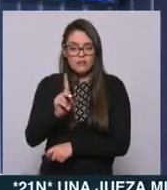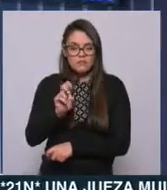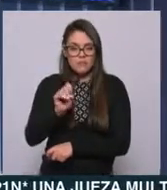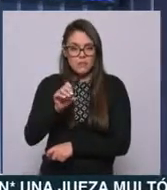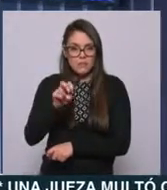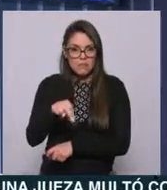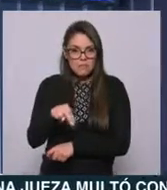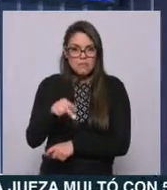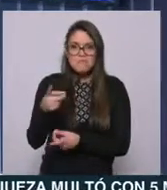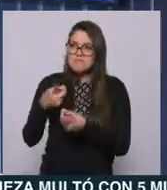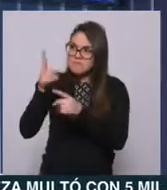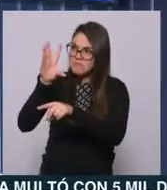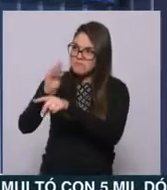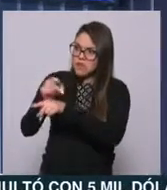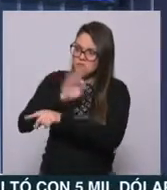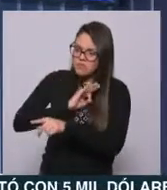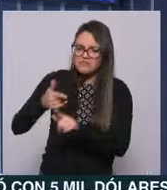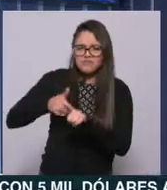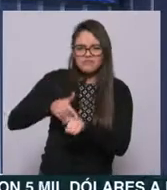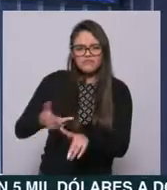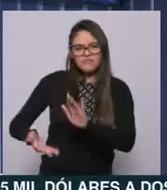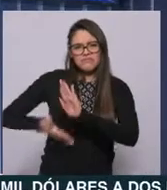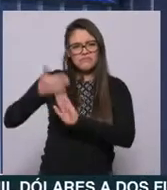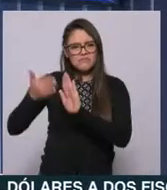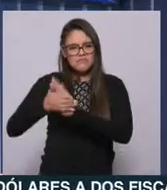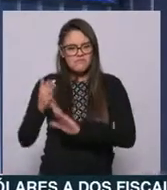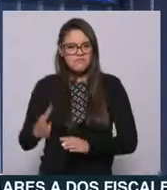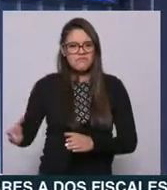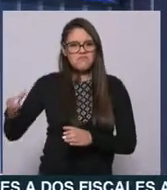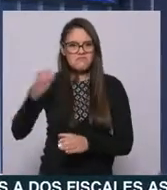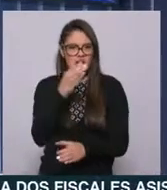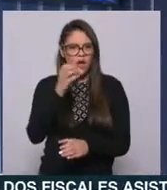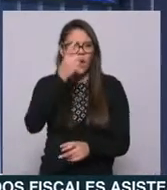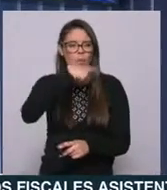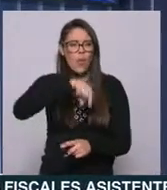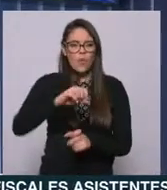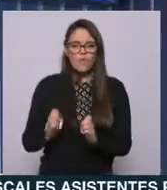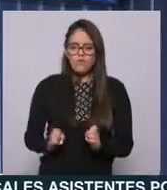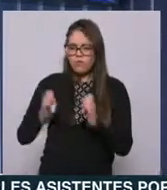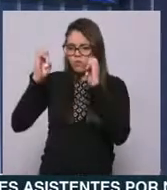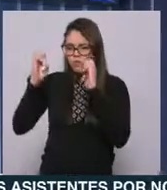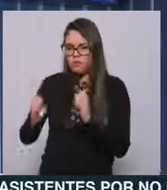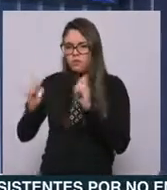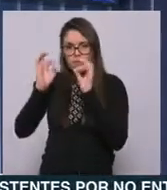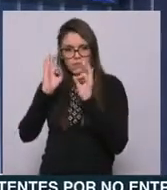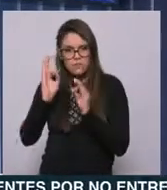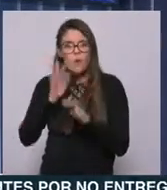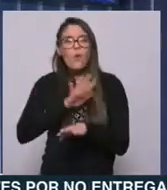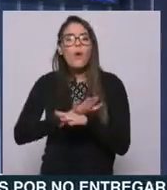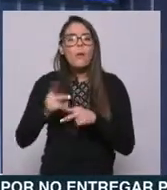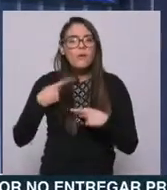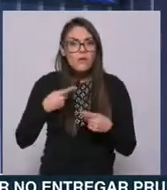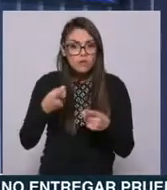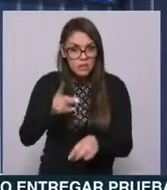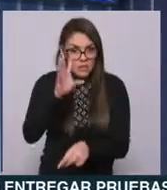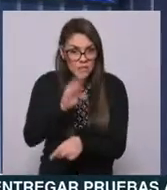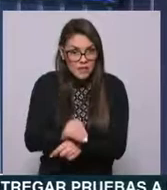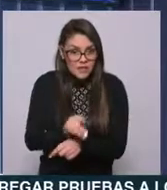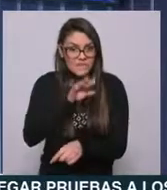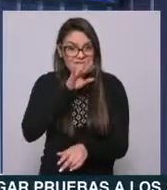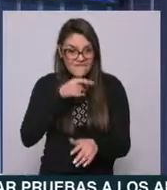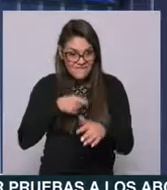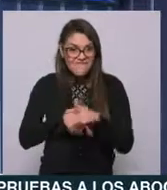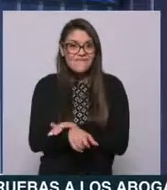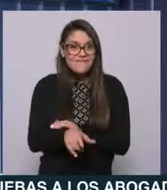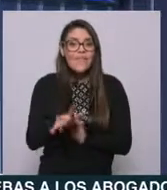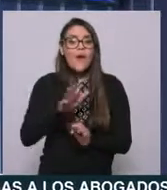¿Quién otorgó los permisos para que se construyeran aquellos multifamiliares con las herramientas, con los materiales con los que se construyeron? ¿Quién fue el